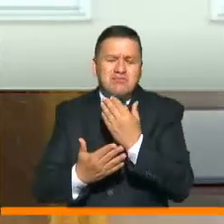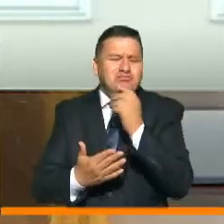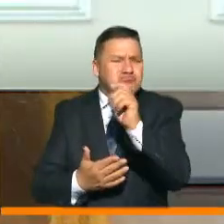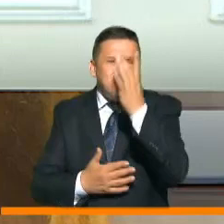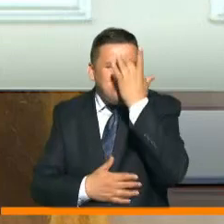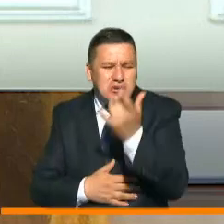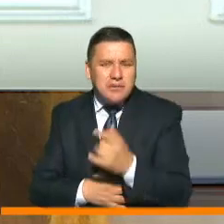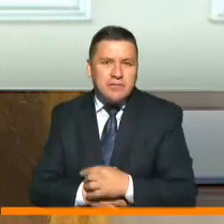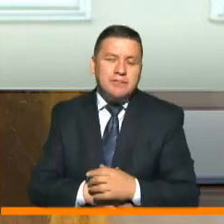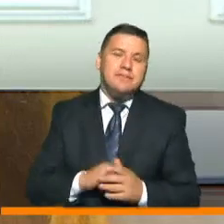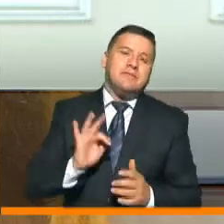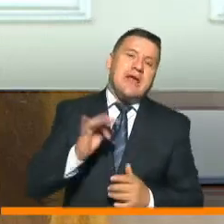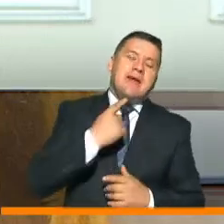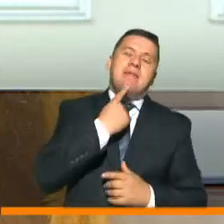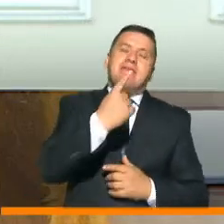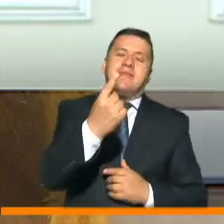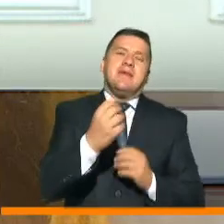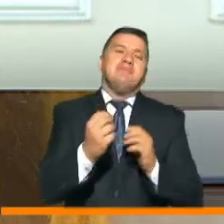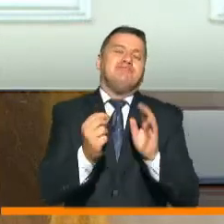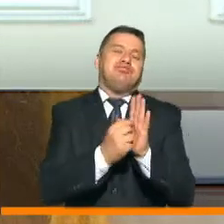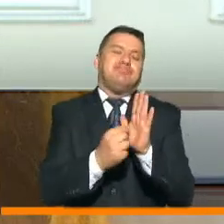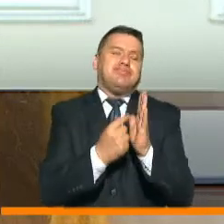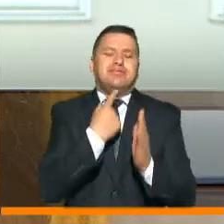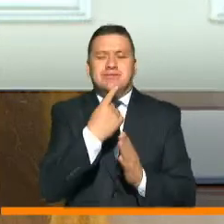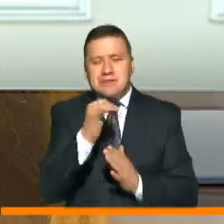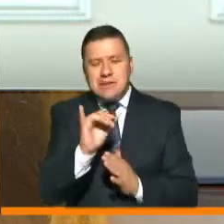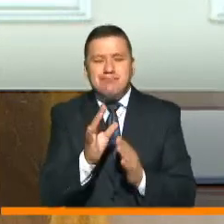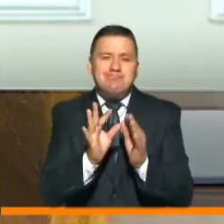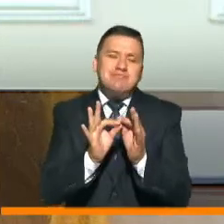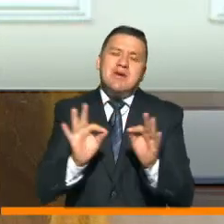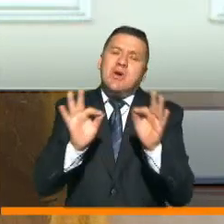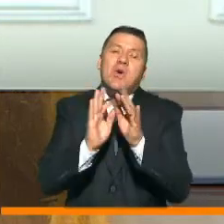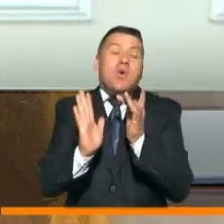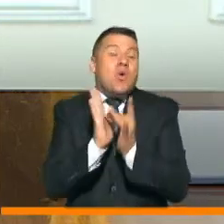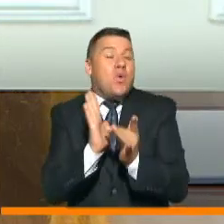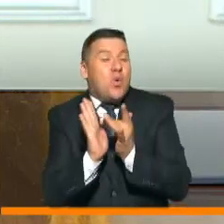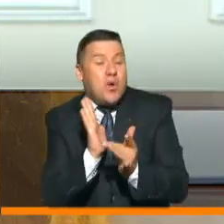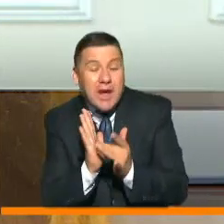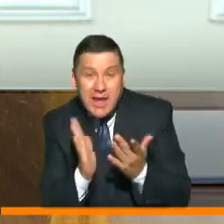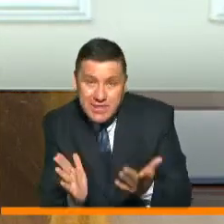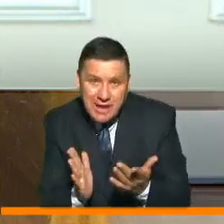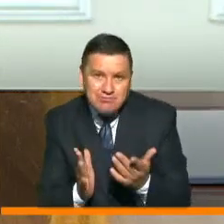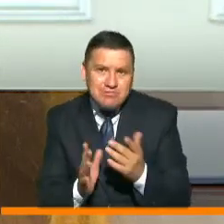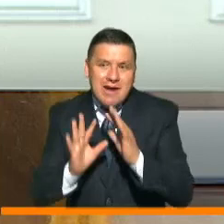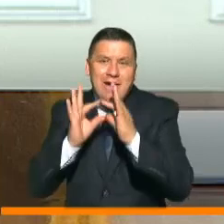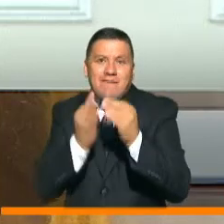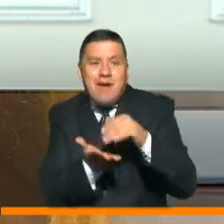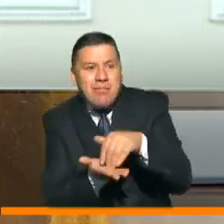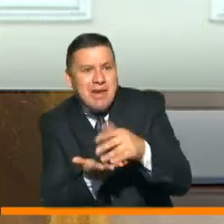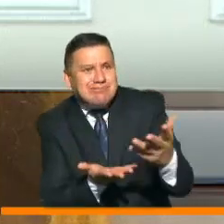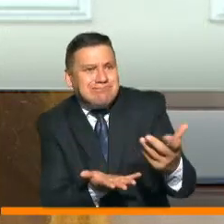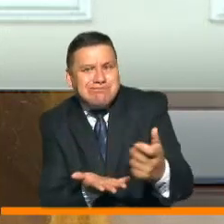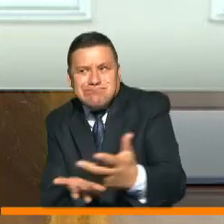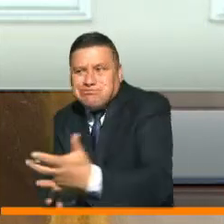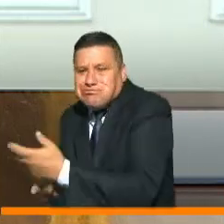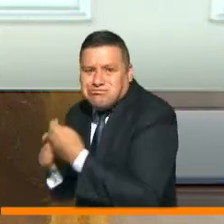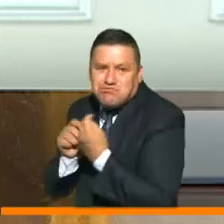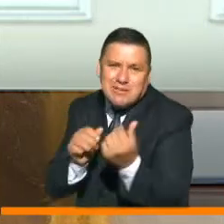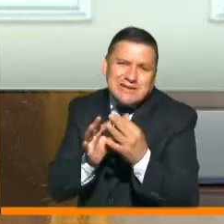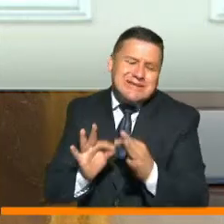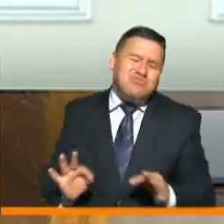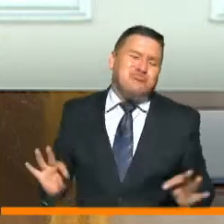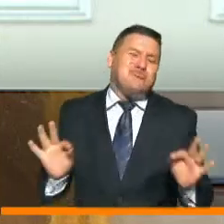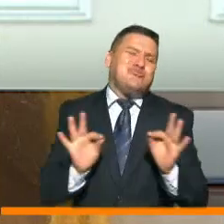esa pregunta. Como lo hemos dicho en tantas ocasiones, lo más urgente en este momento es proteger a las familias más vulnerables de nuestro